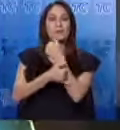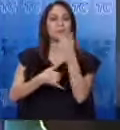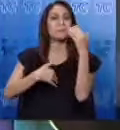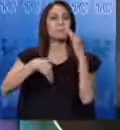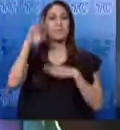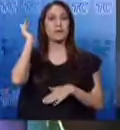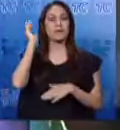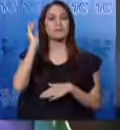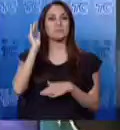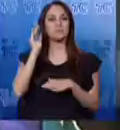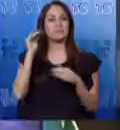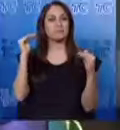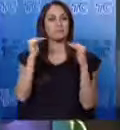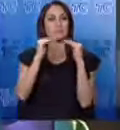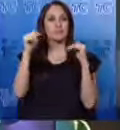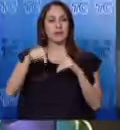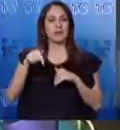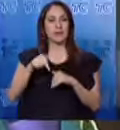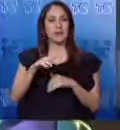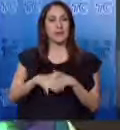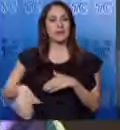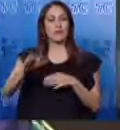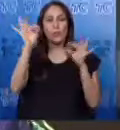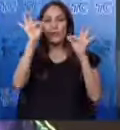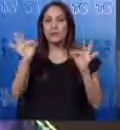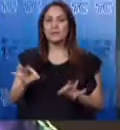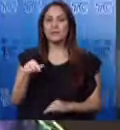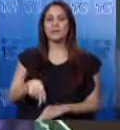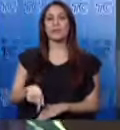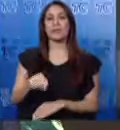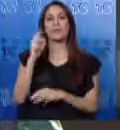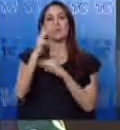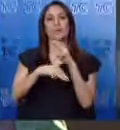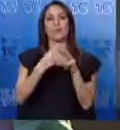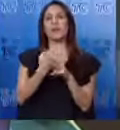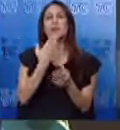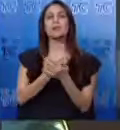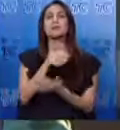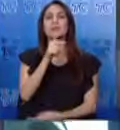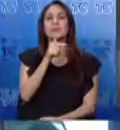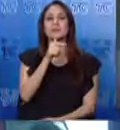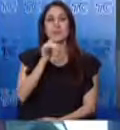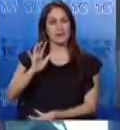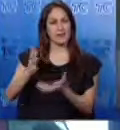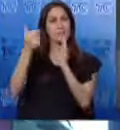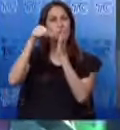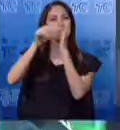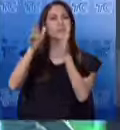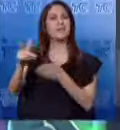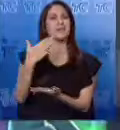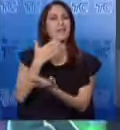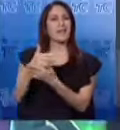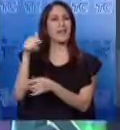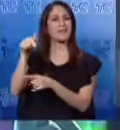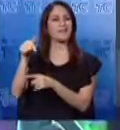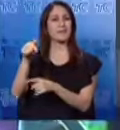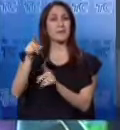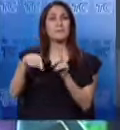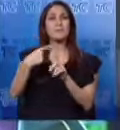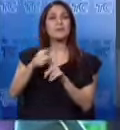mayor soberanía energética del mundo. ¿Gracias a quién? A la revolución y a un